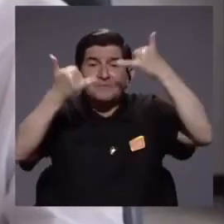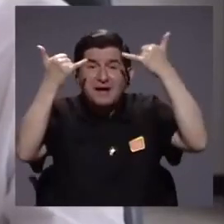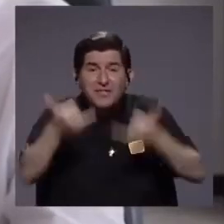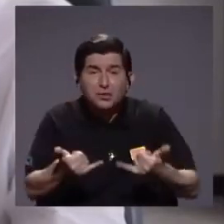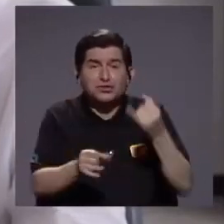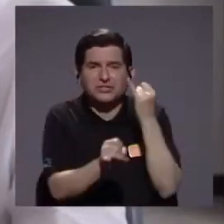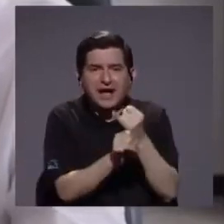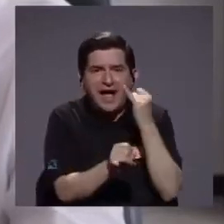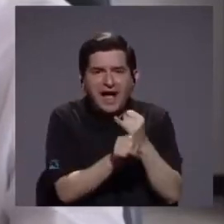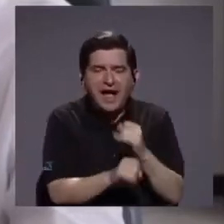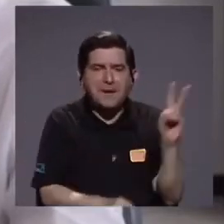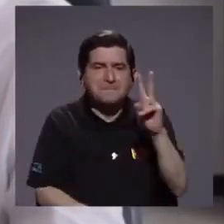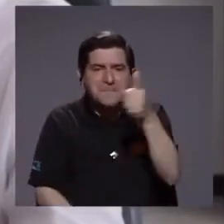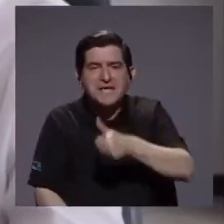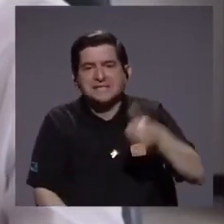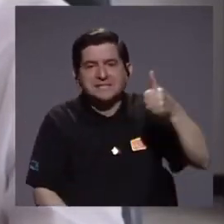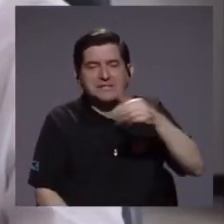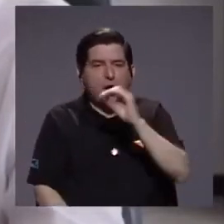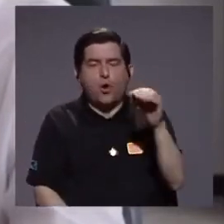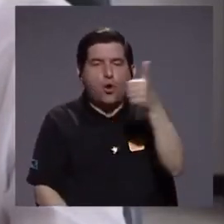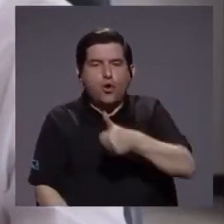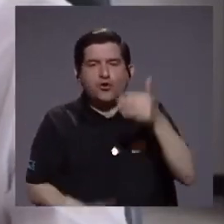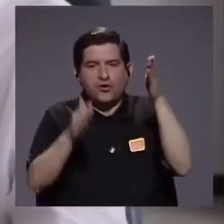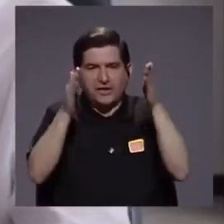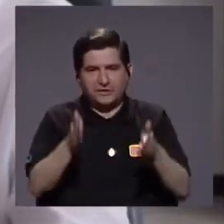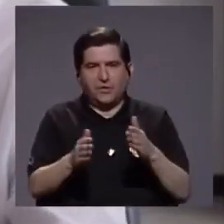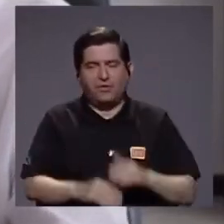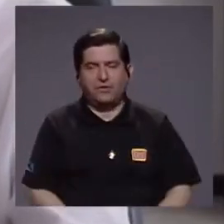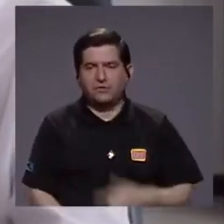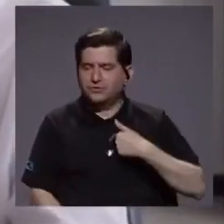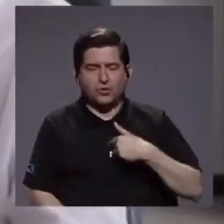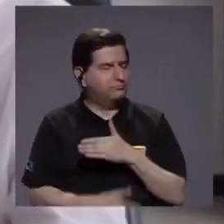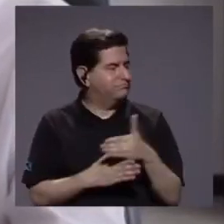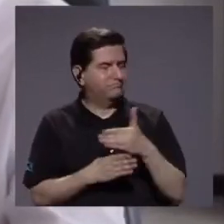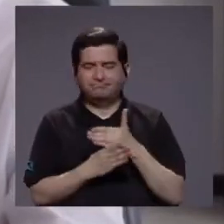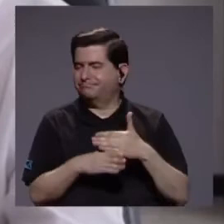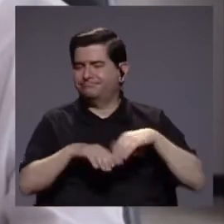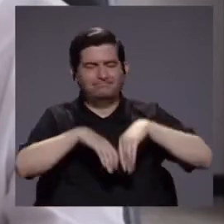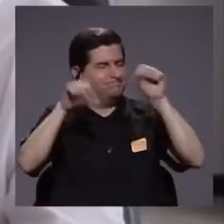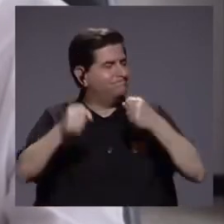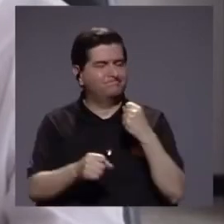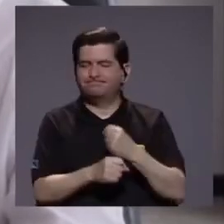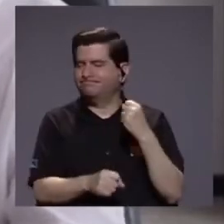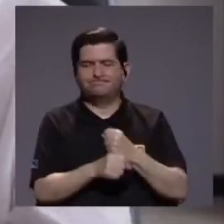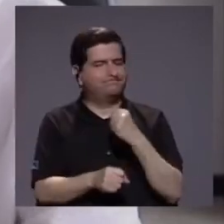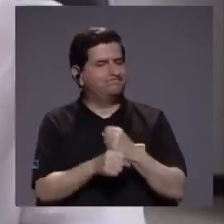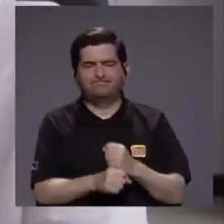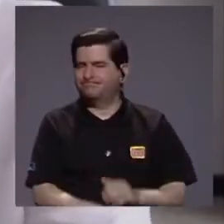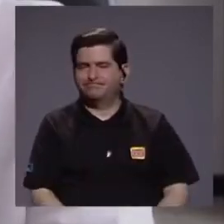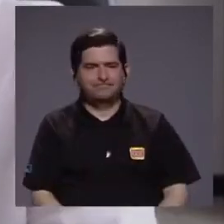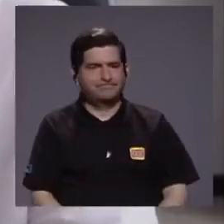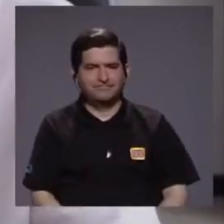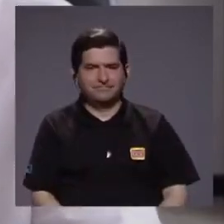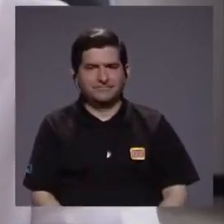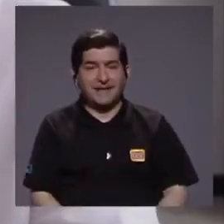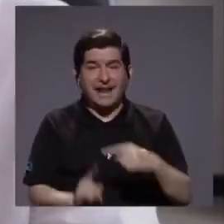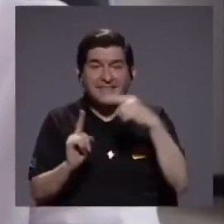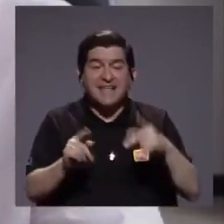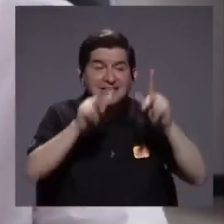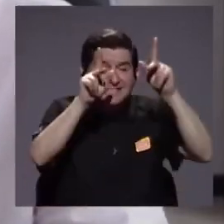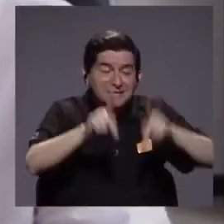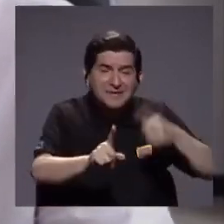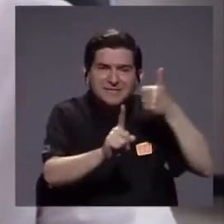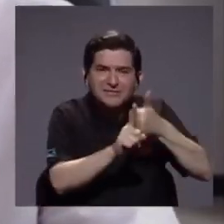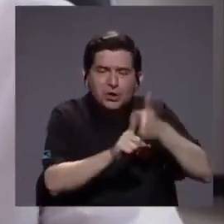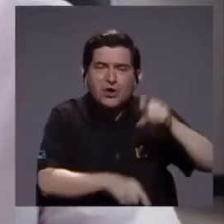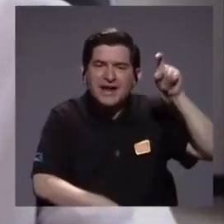por la institución, por vicerrectorías o por la rectoría, yo no comparto ese sistema de trabajo, porque realmente es desde las personas que